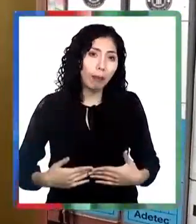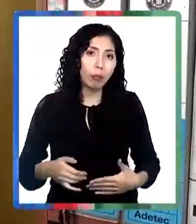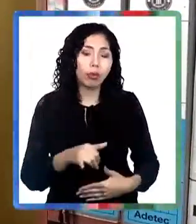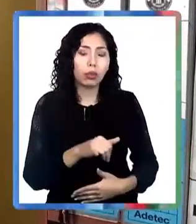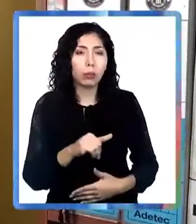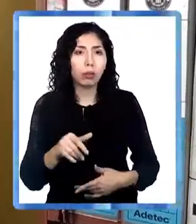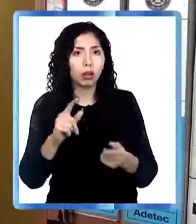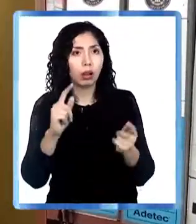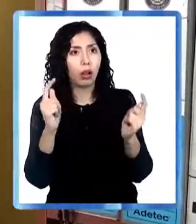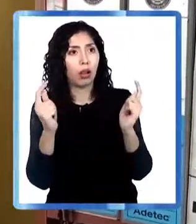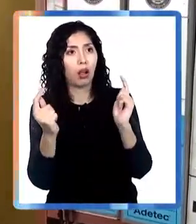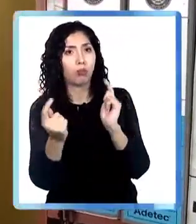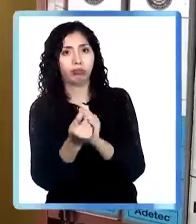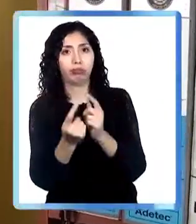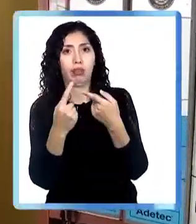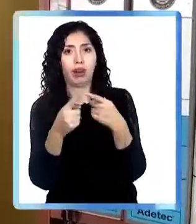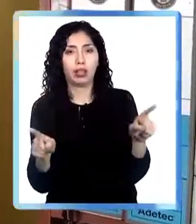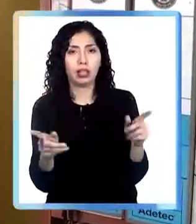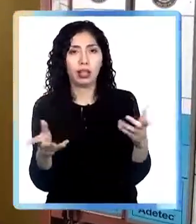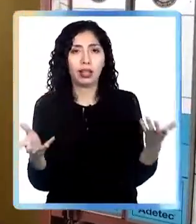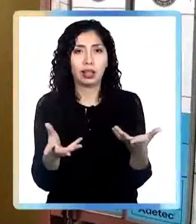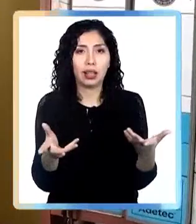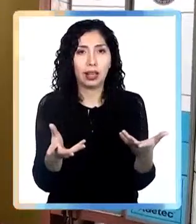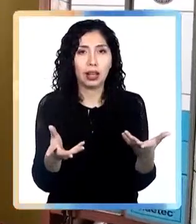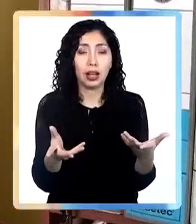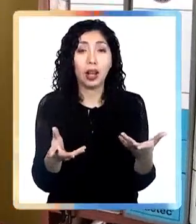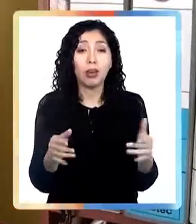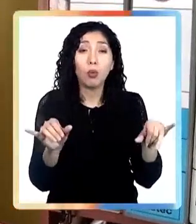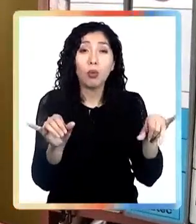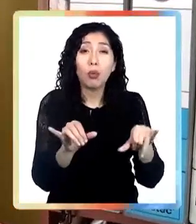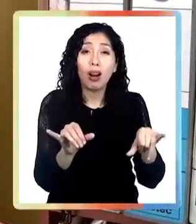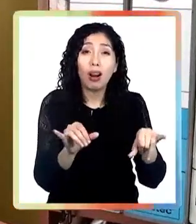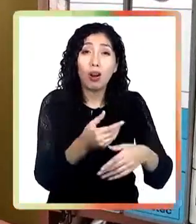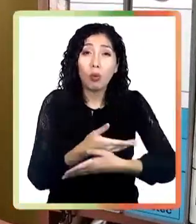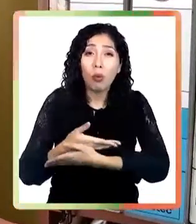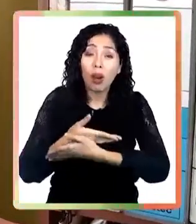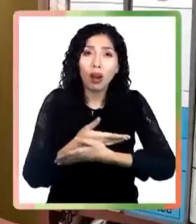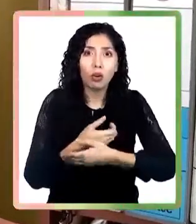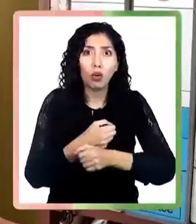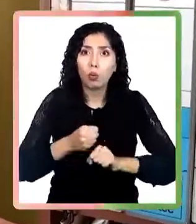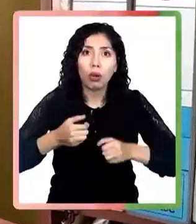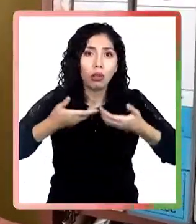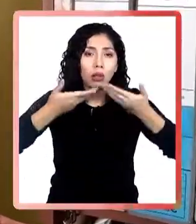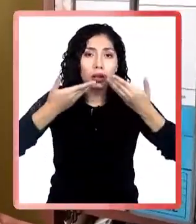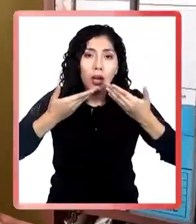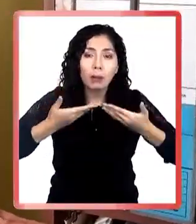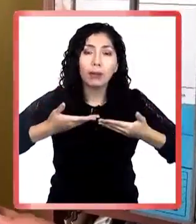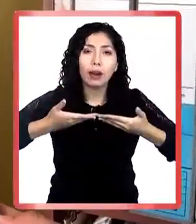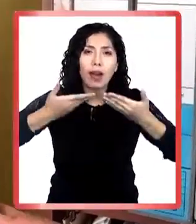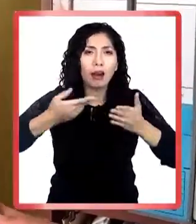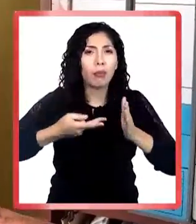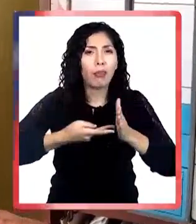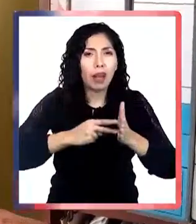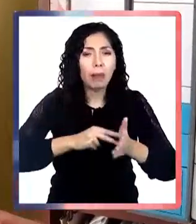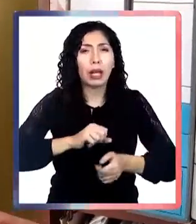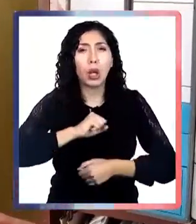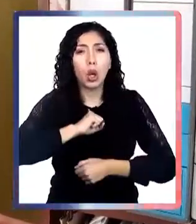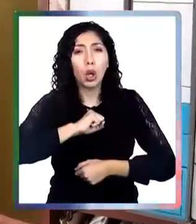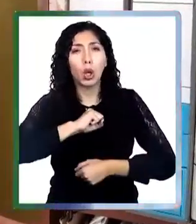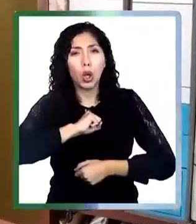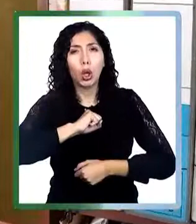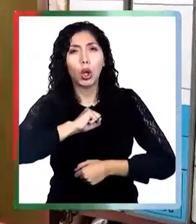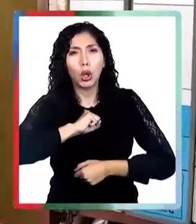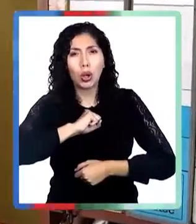día y ahí empieza la diferencia principalmente el lactante es dificultad respiratoria una tos el betis